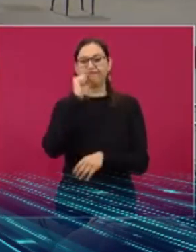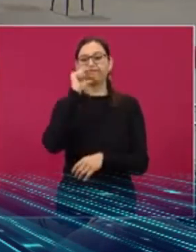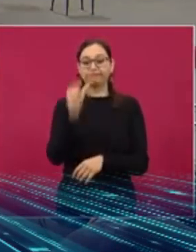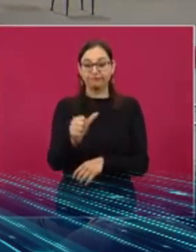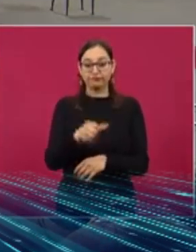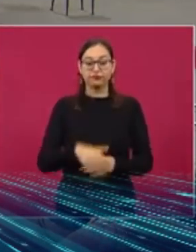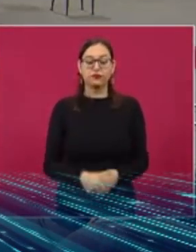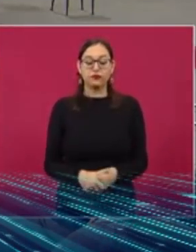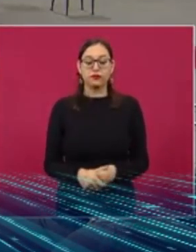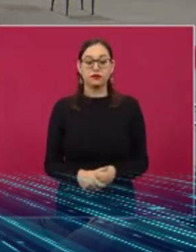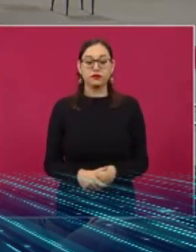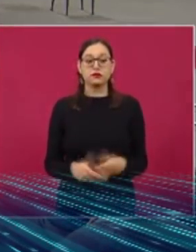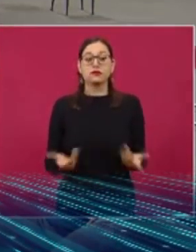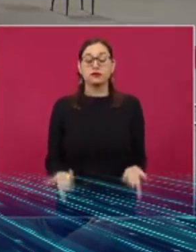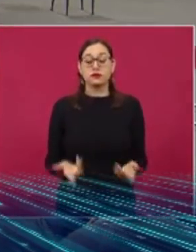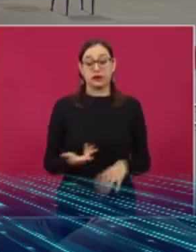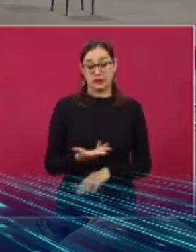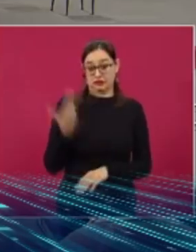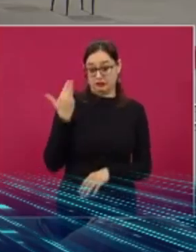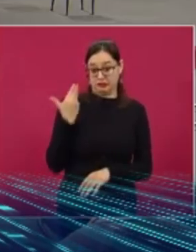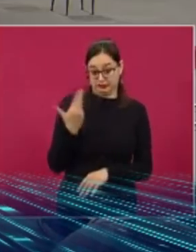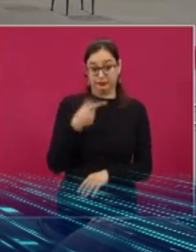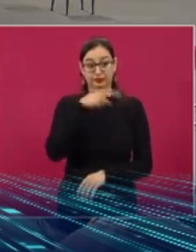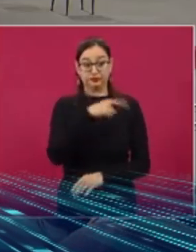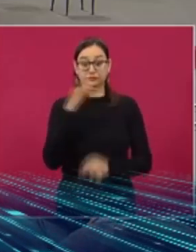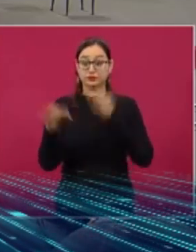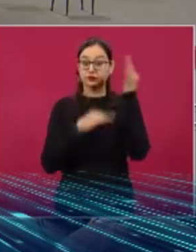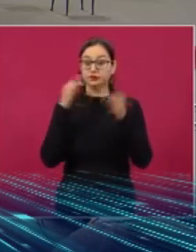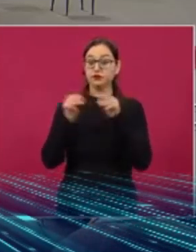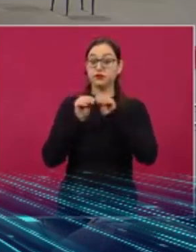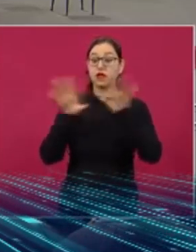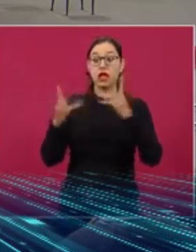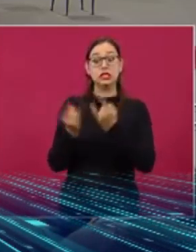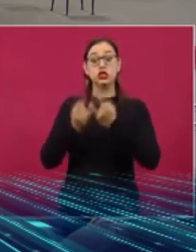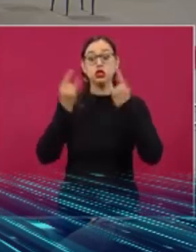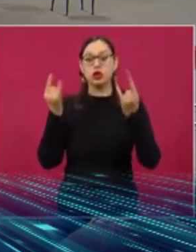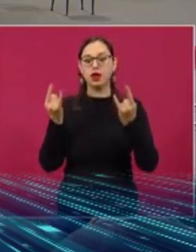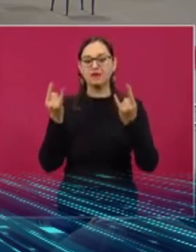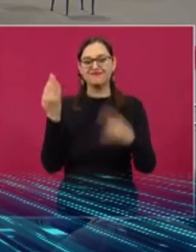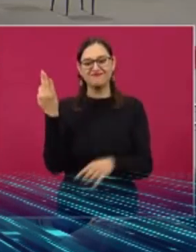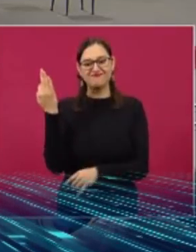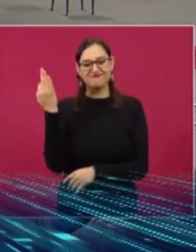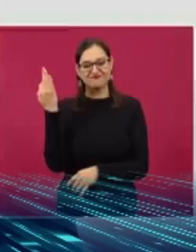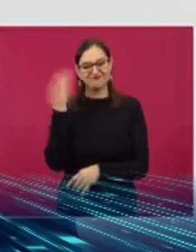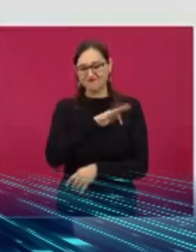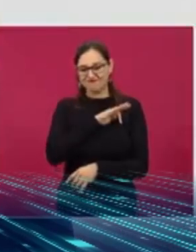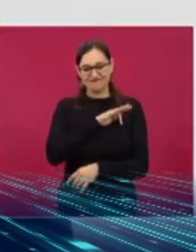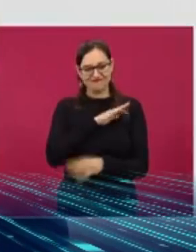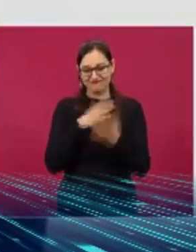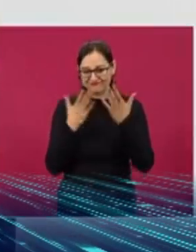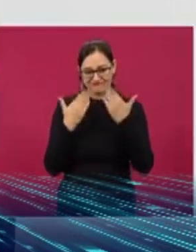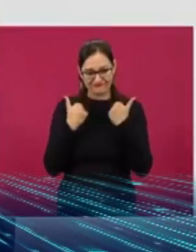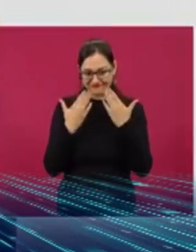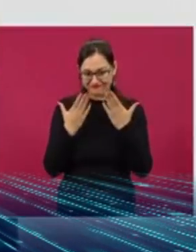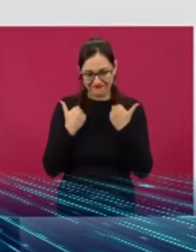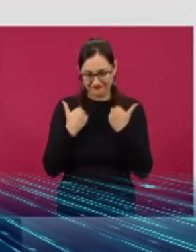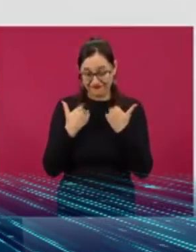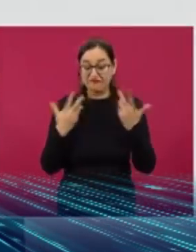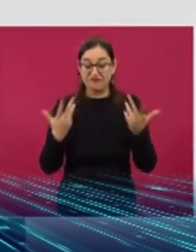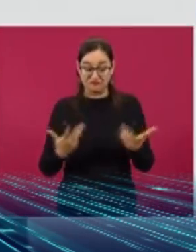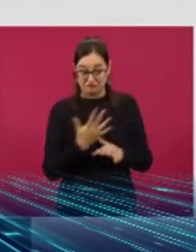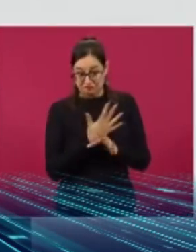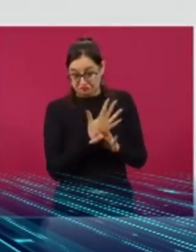falso. ¿Qué ofreció como prueba para decir que tanto La Silla Rota, El Universal, bueno, todos los medios que